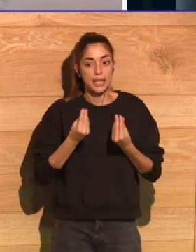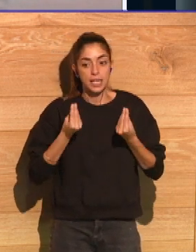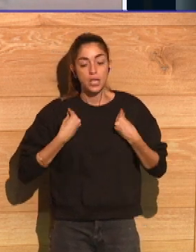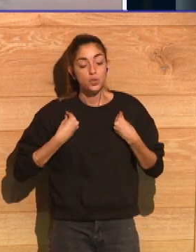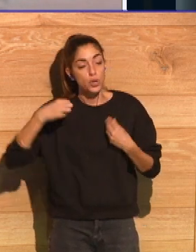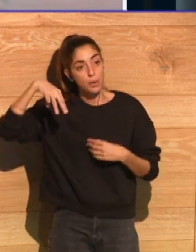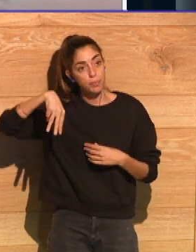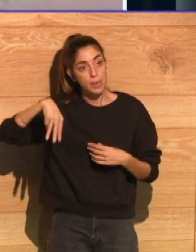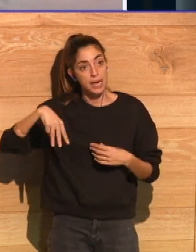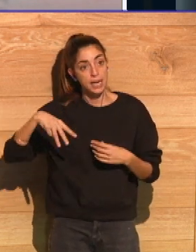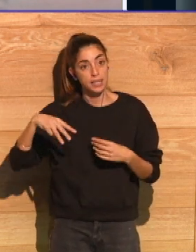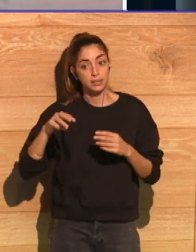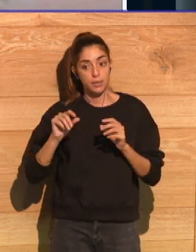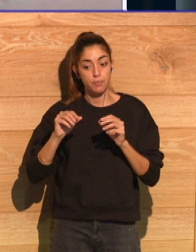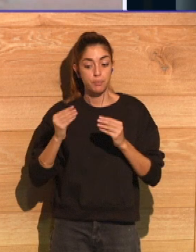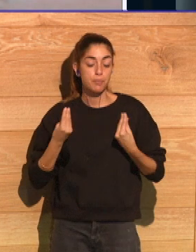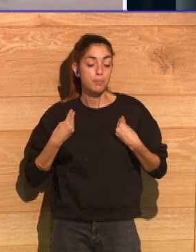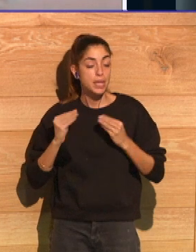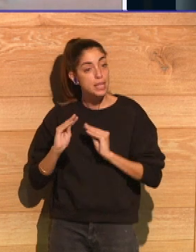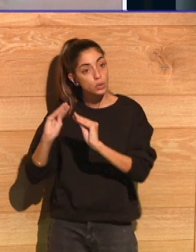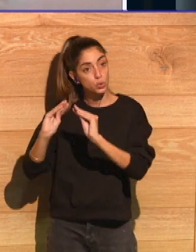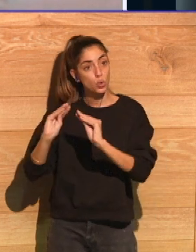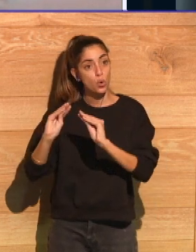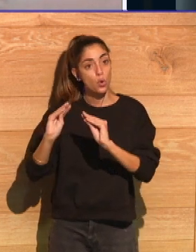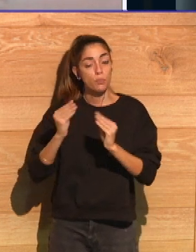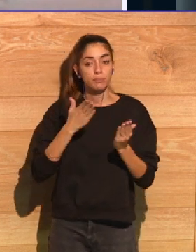partes divertidas.